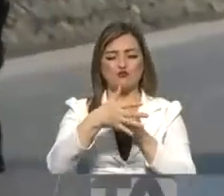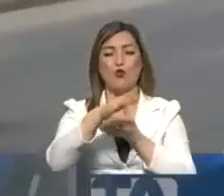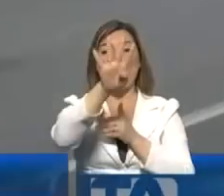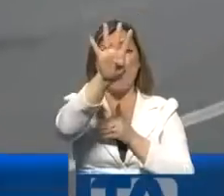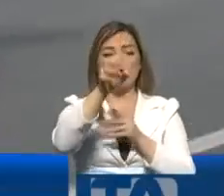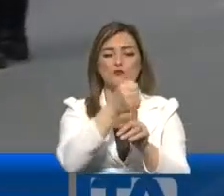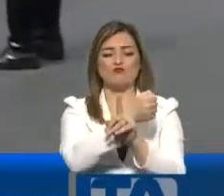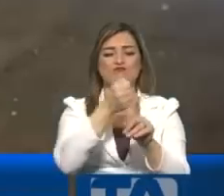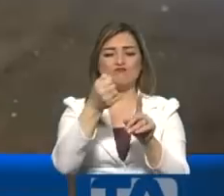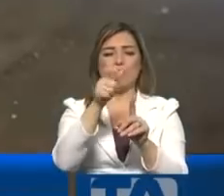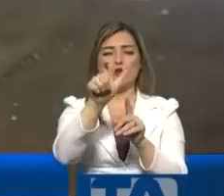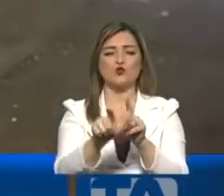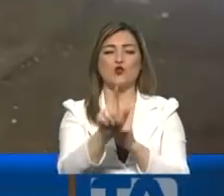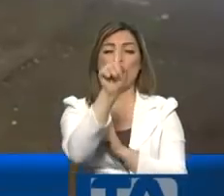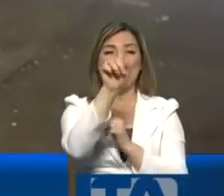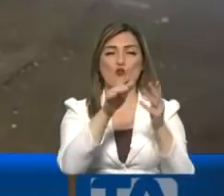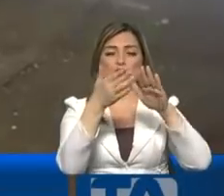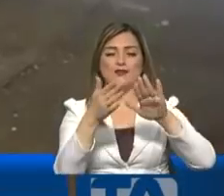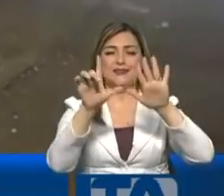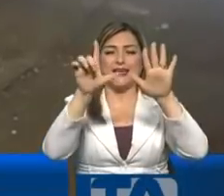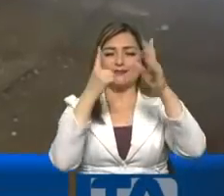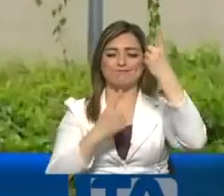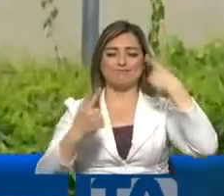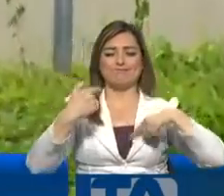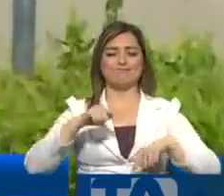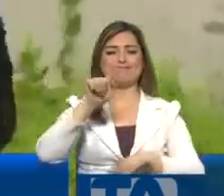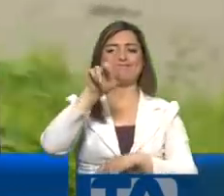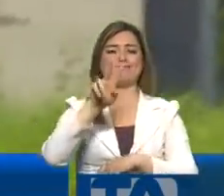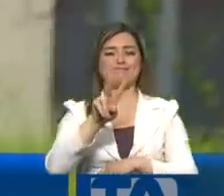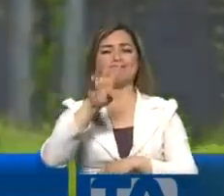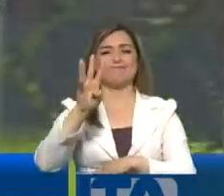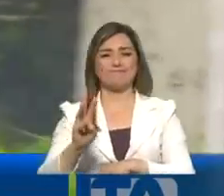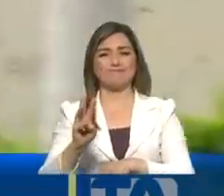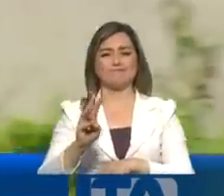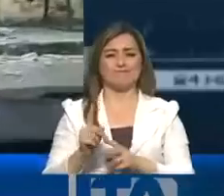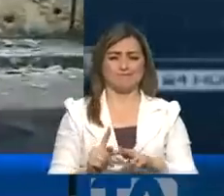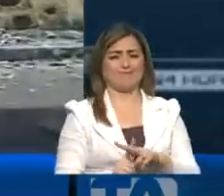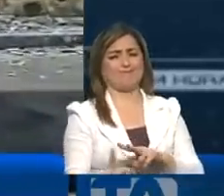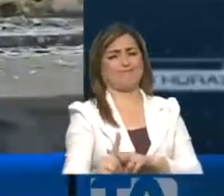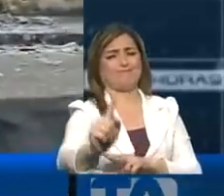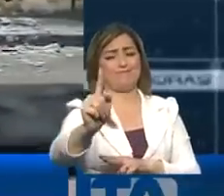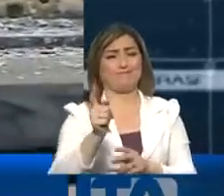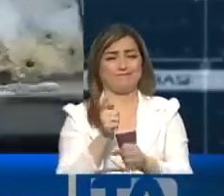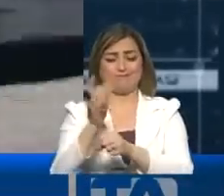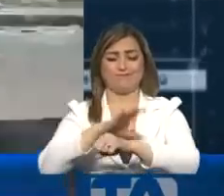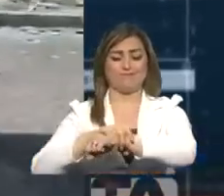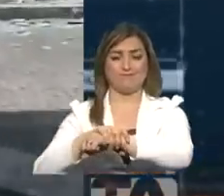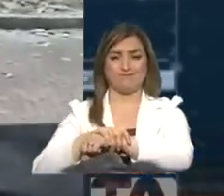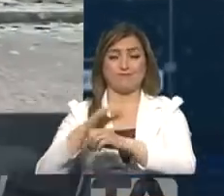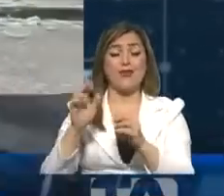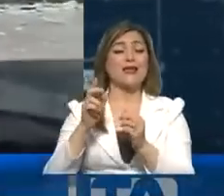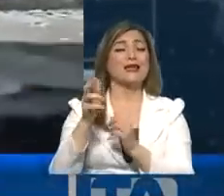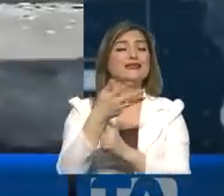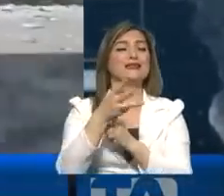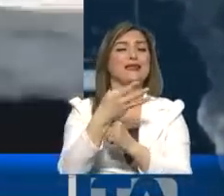lugar. El saldo, un reo asesinado, al menos 7 heridos y 26 de ellos recapturados. Las imágenes de la revuelta circulan